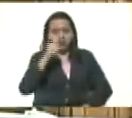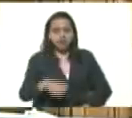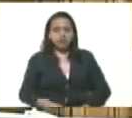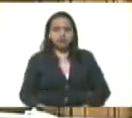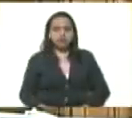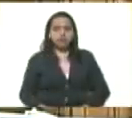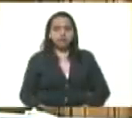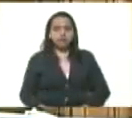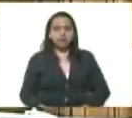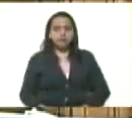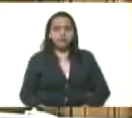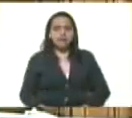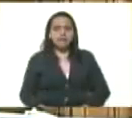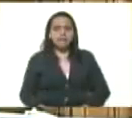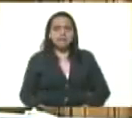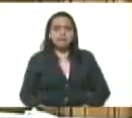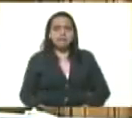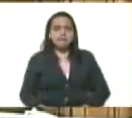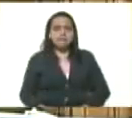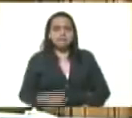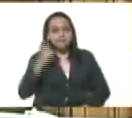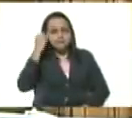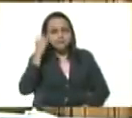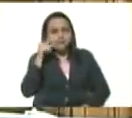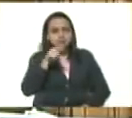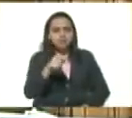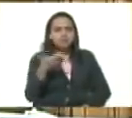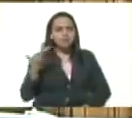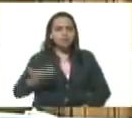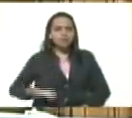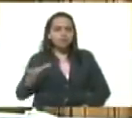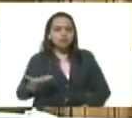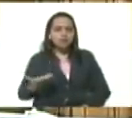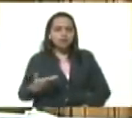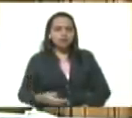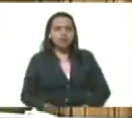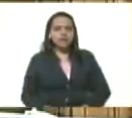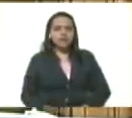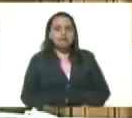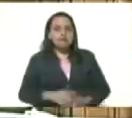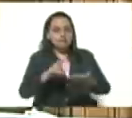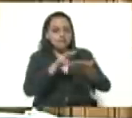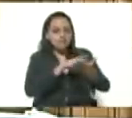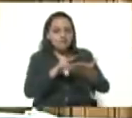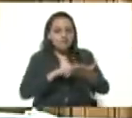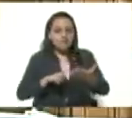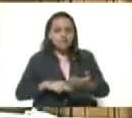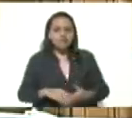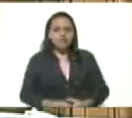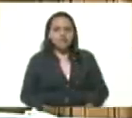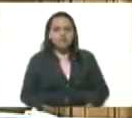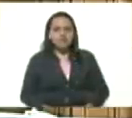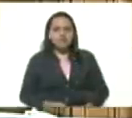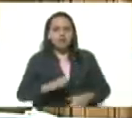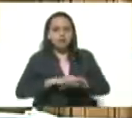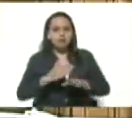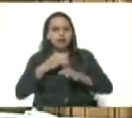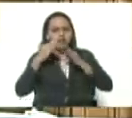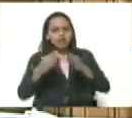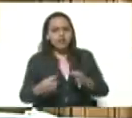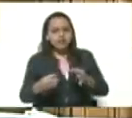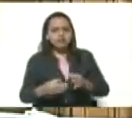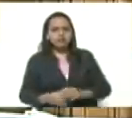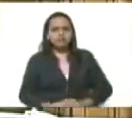pertinente. Me parece pertinente leerla, porque de verdad se